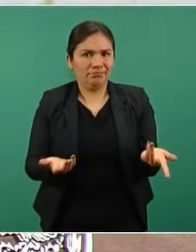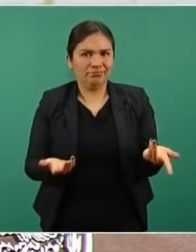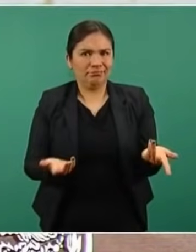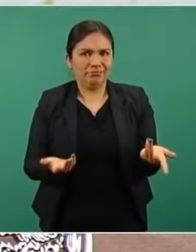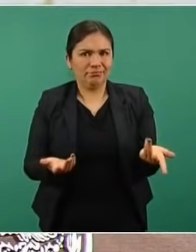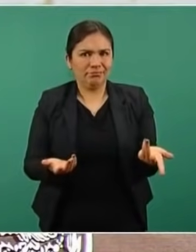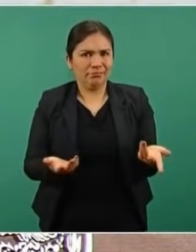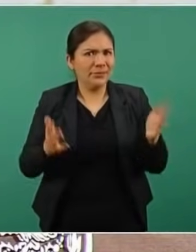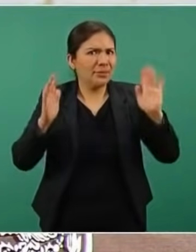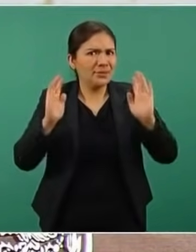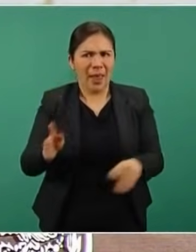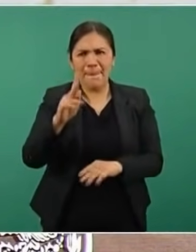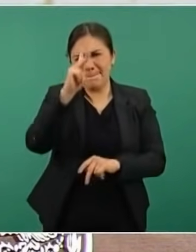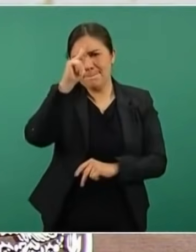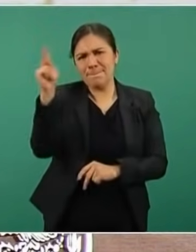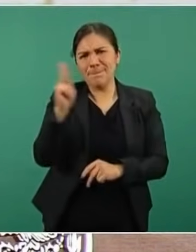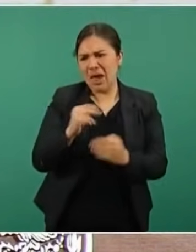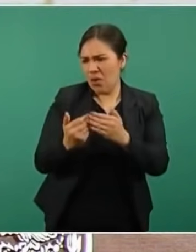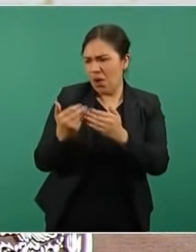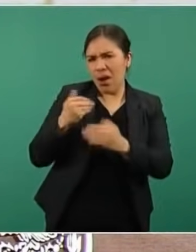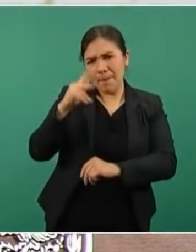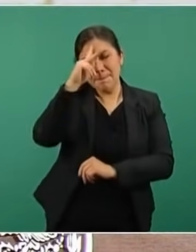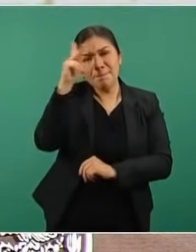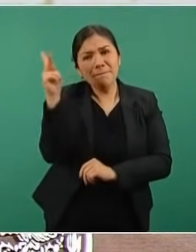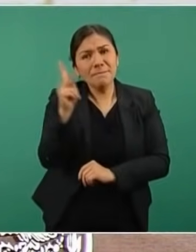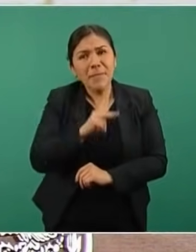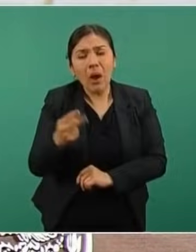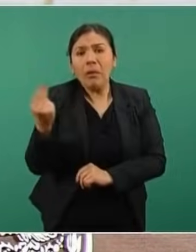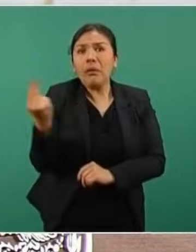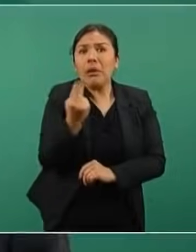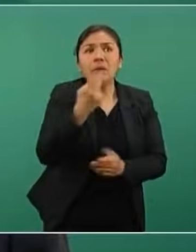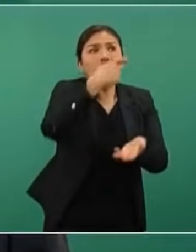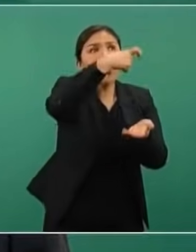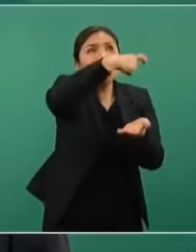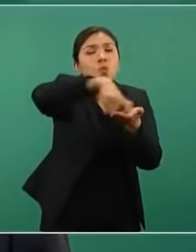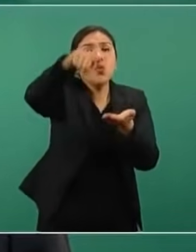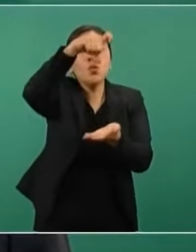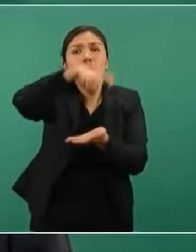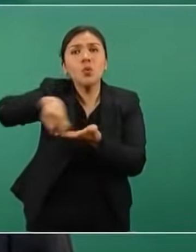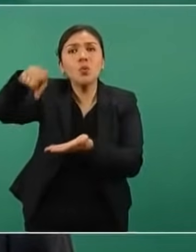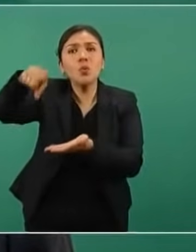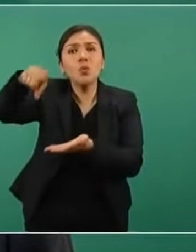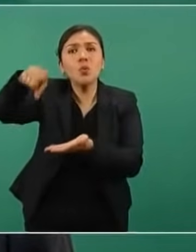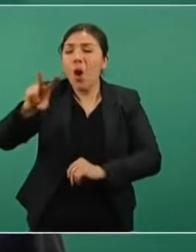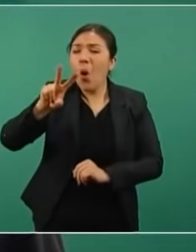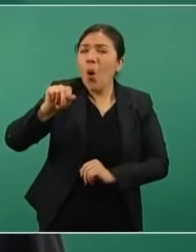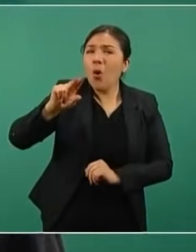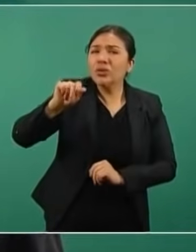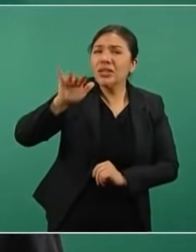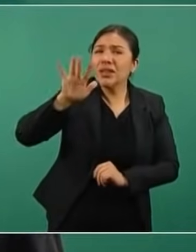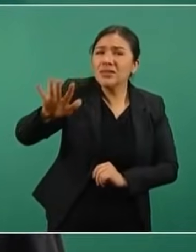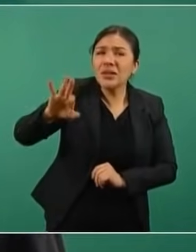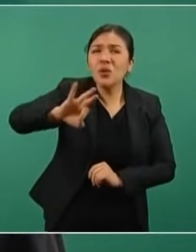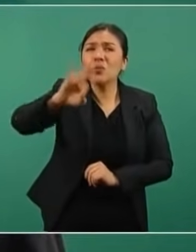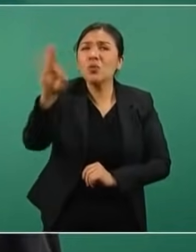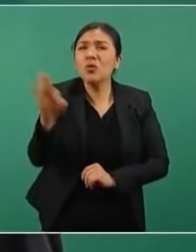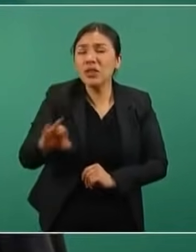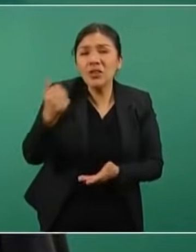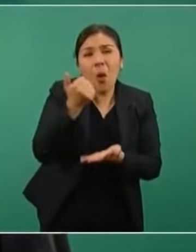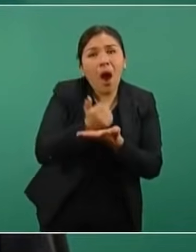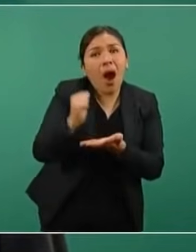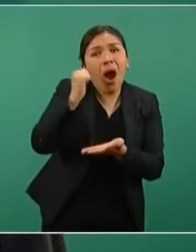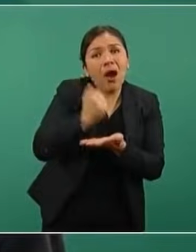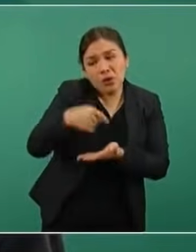Hemos llegado al extremo de comprar el 85% del arroz